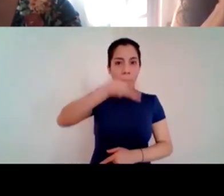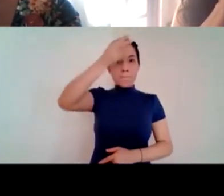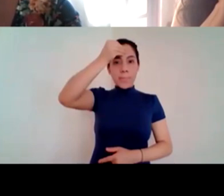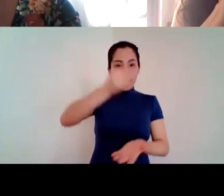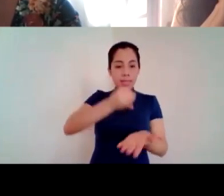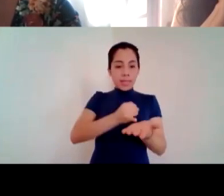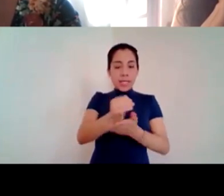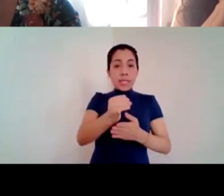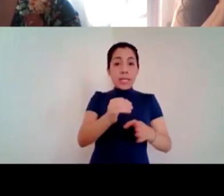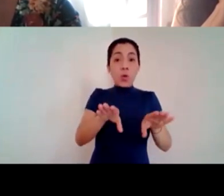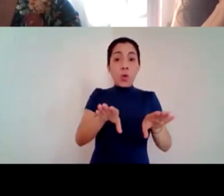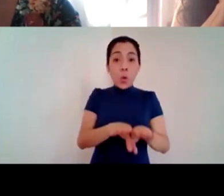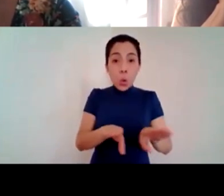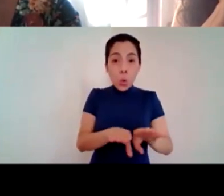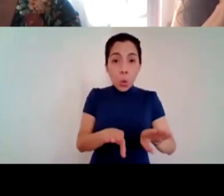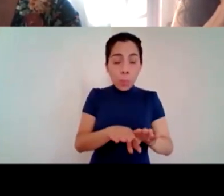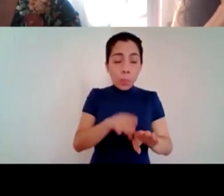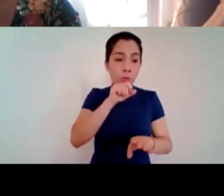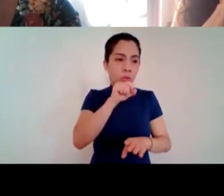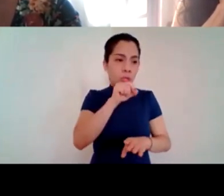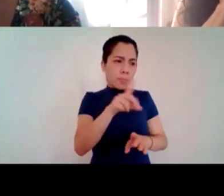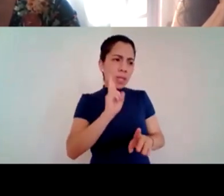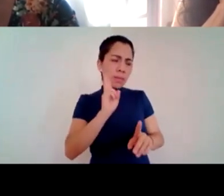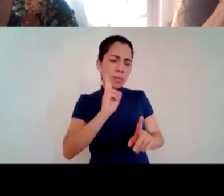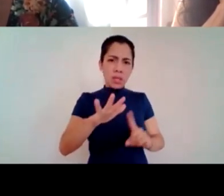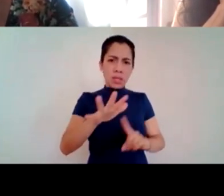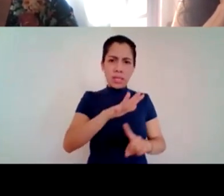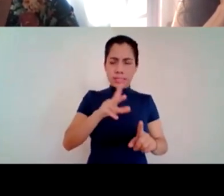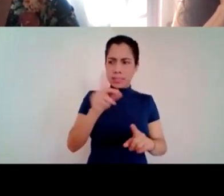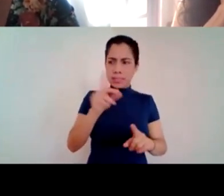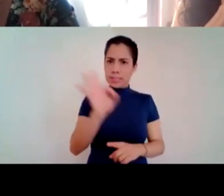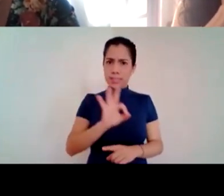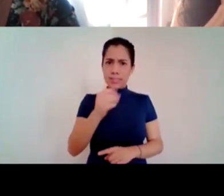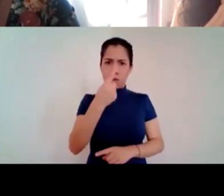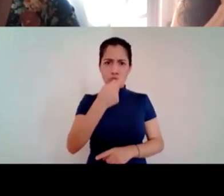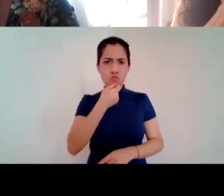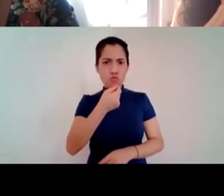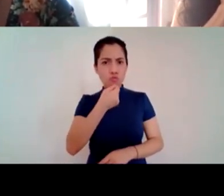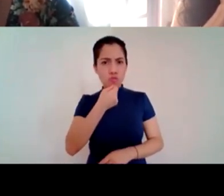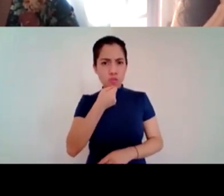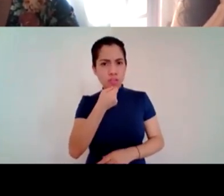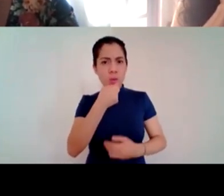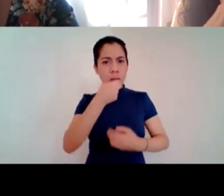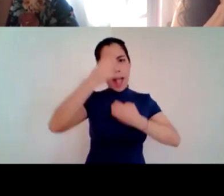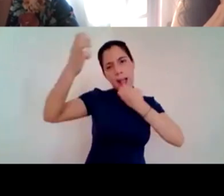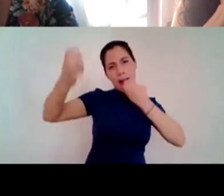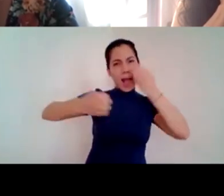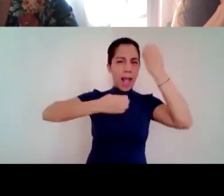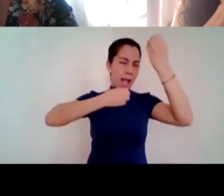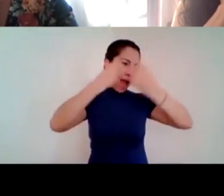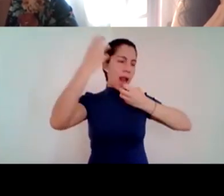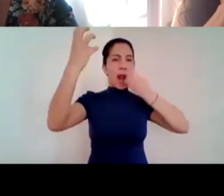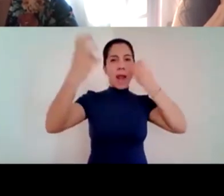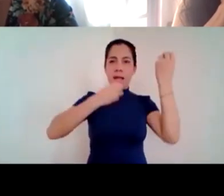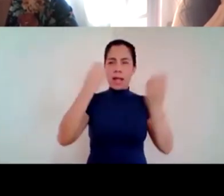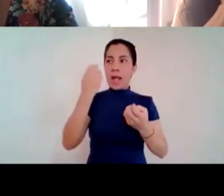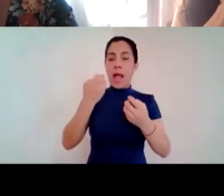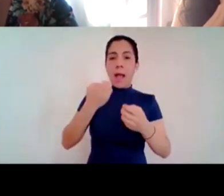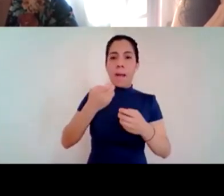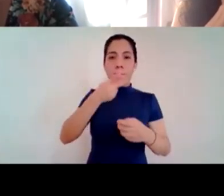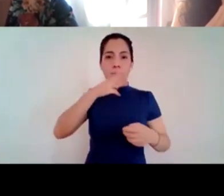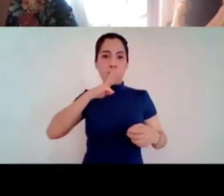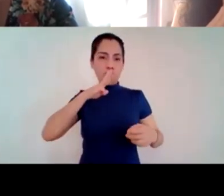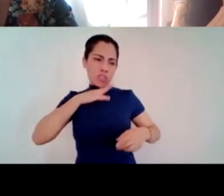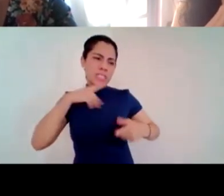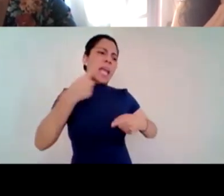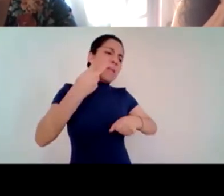entornos es decir si un niño está gritando demasiado antes de decir qué te pasa y imponer